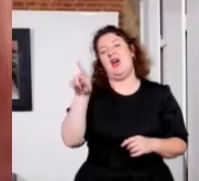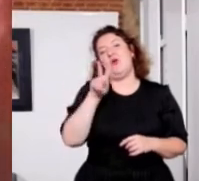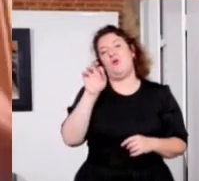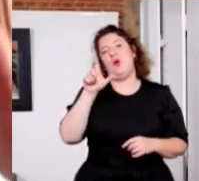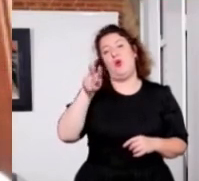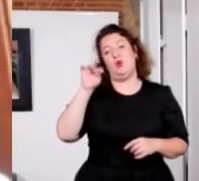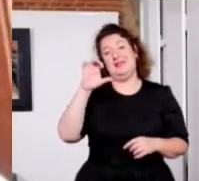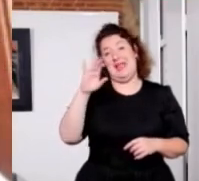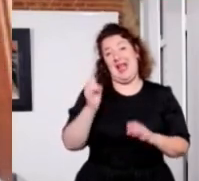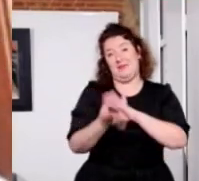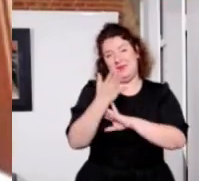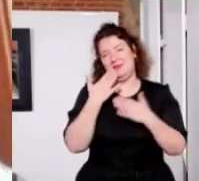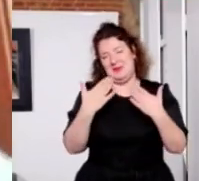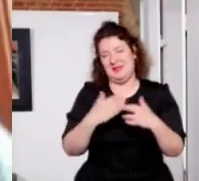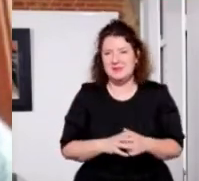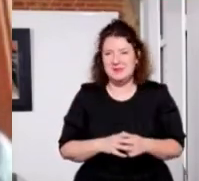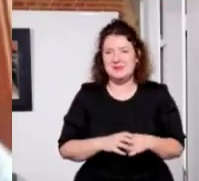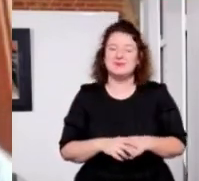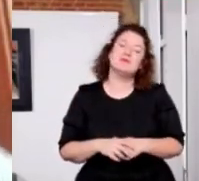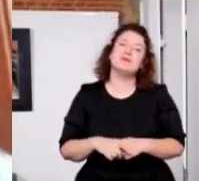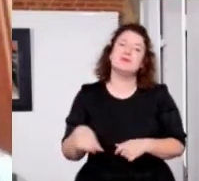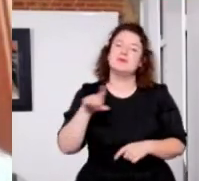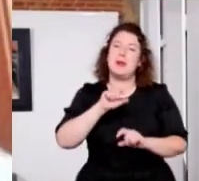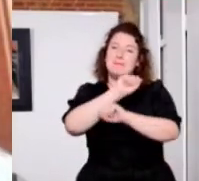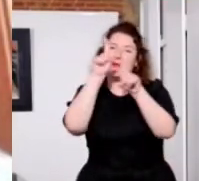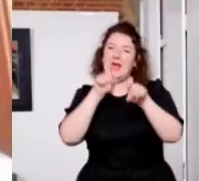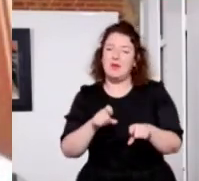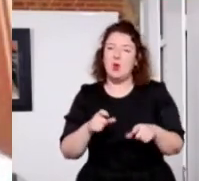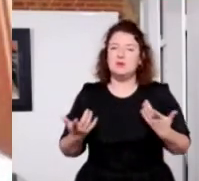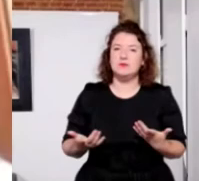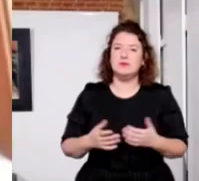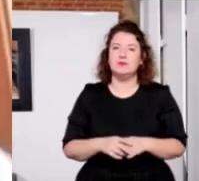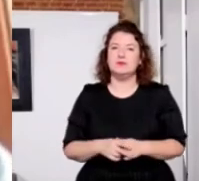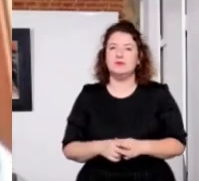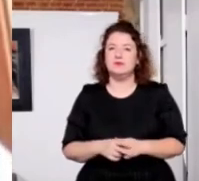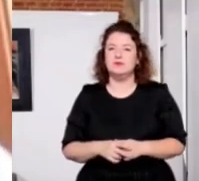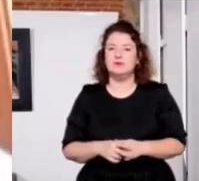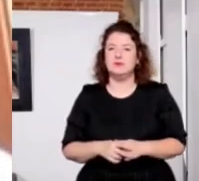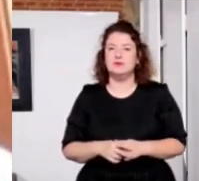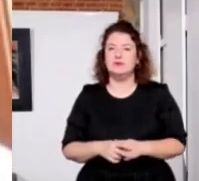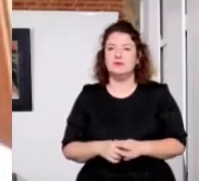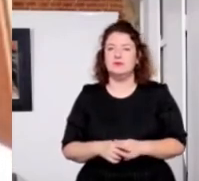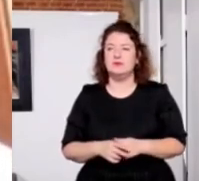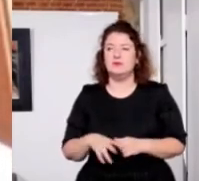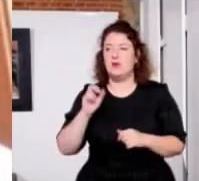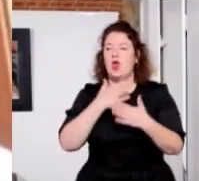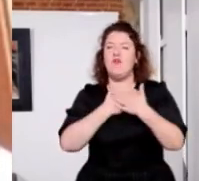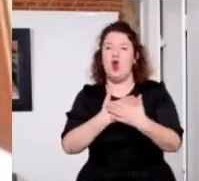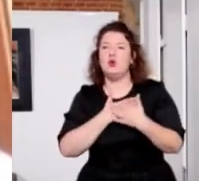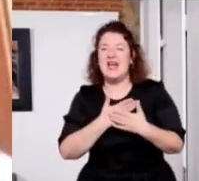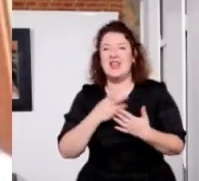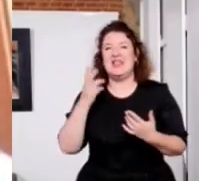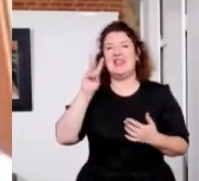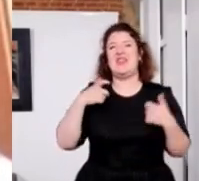a dedicar a abordar esta pregunta de esta cuestión del voluntariado y el tercer